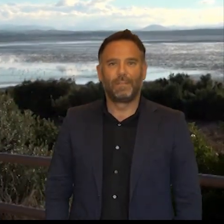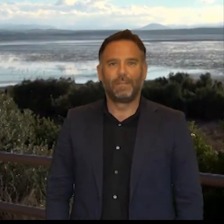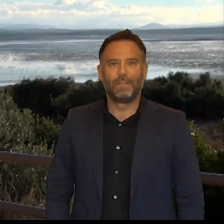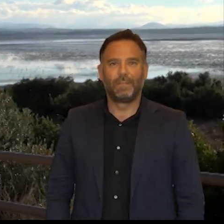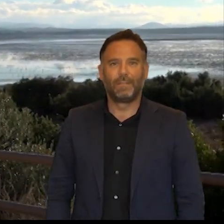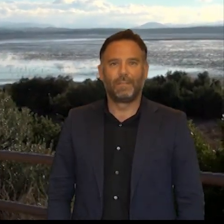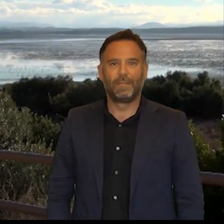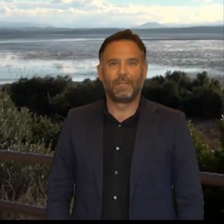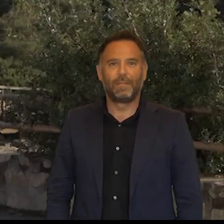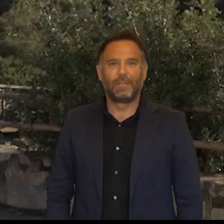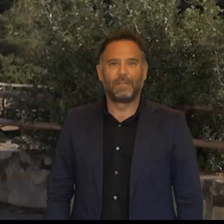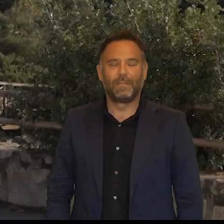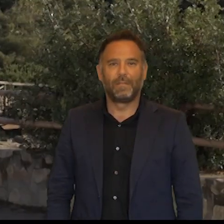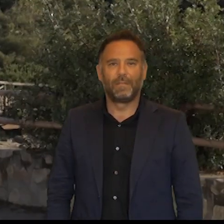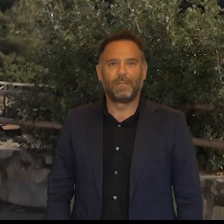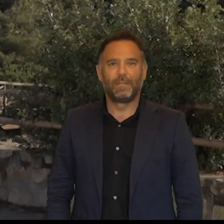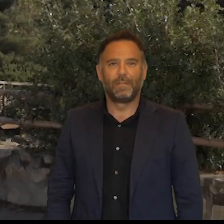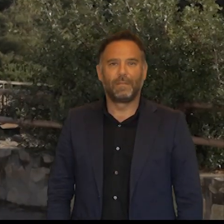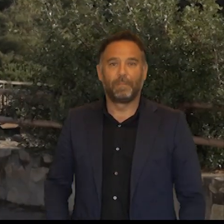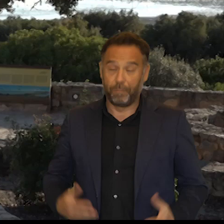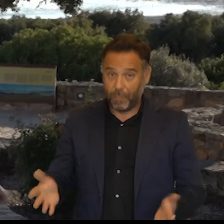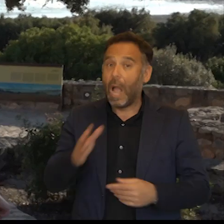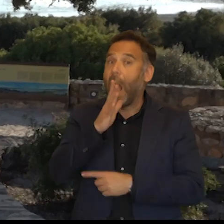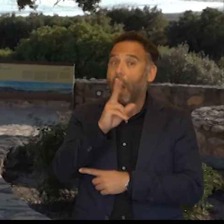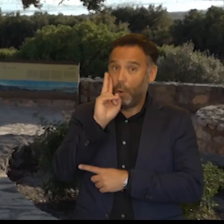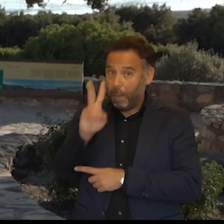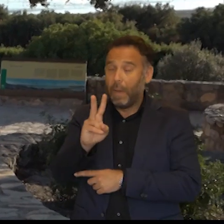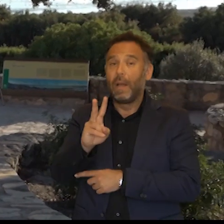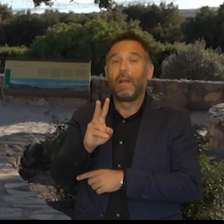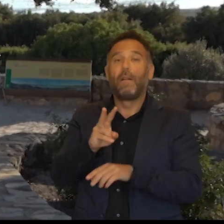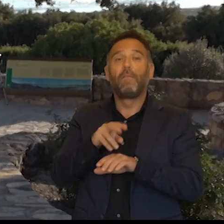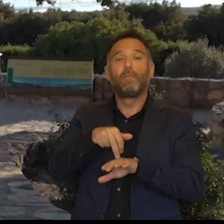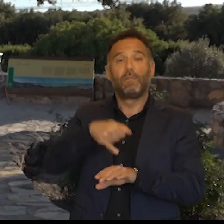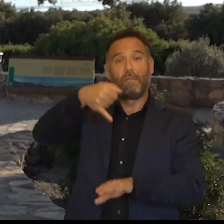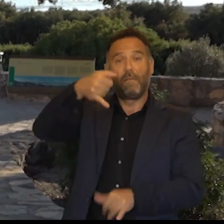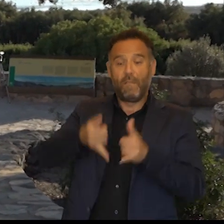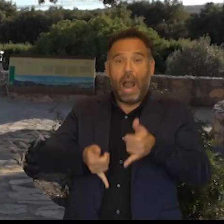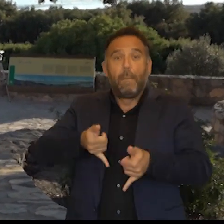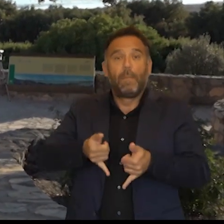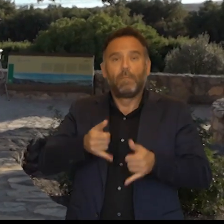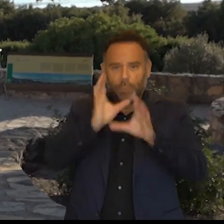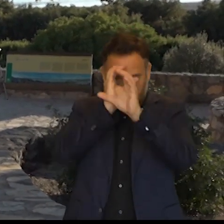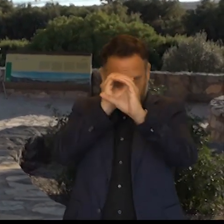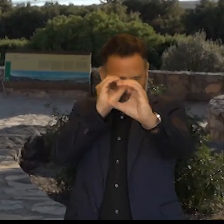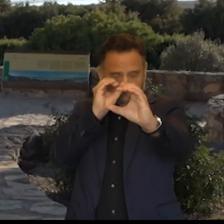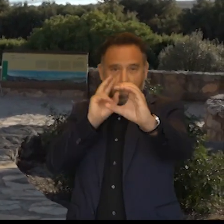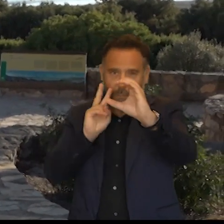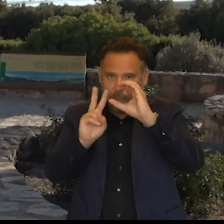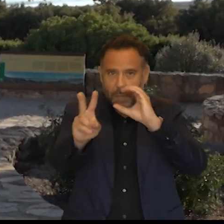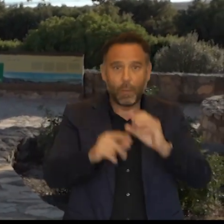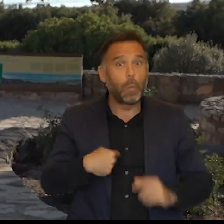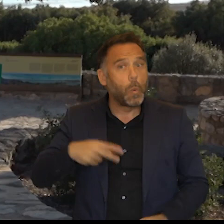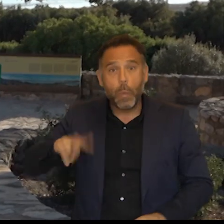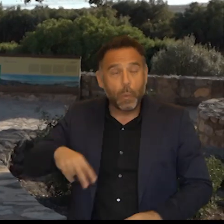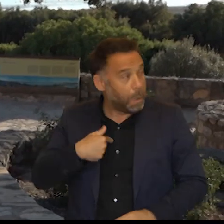Dudo entre lo bueno y lo malo. Vamos a ver los flamencos con los telescopios.